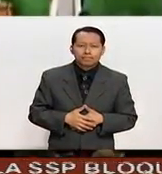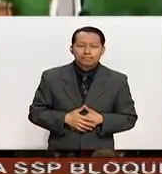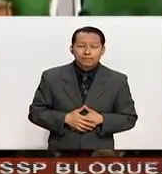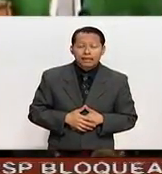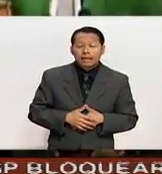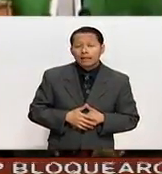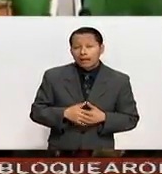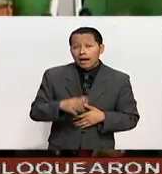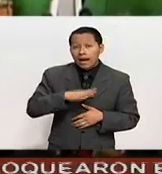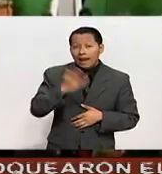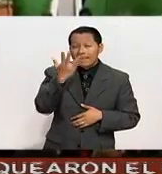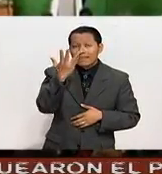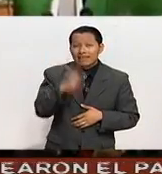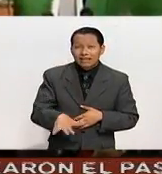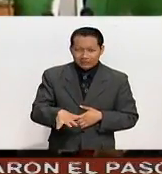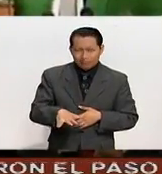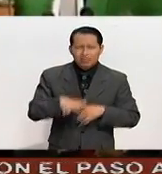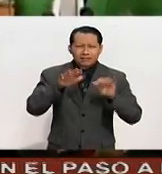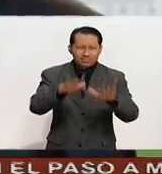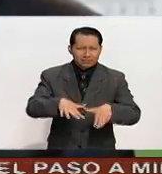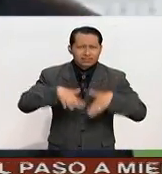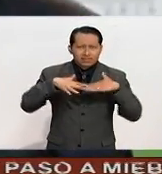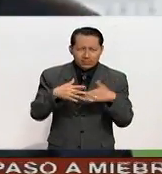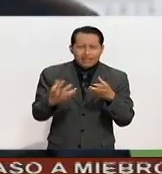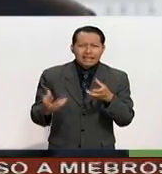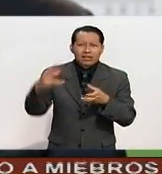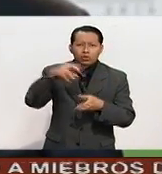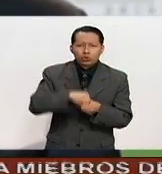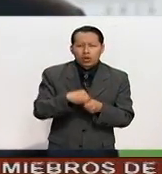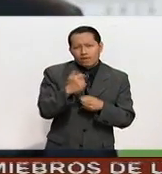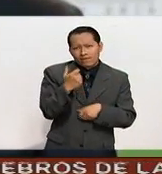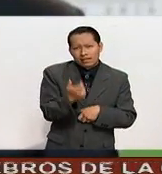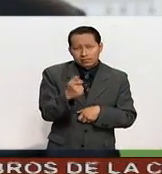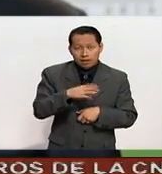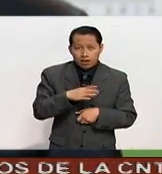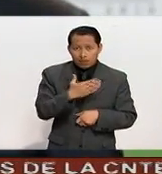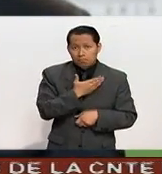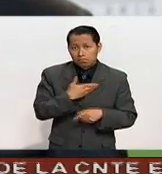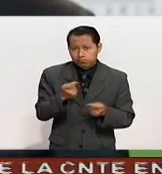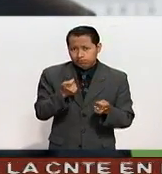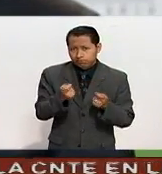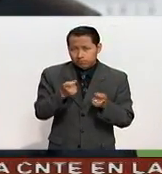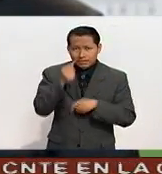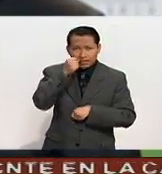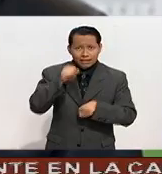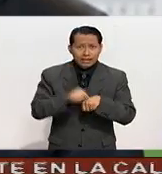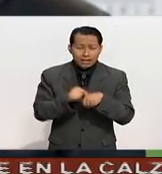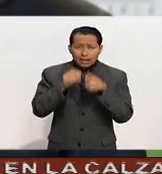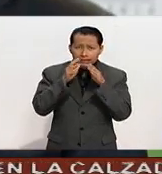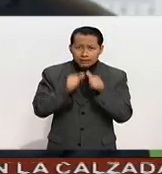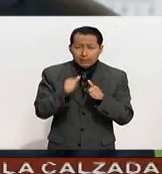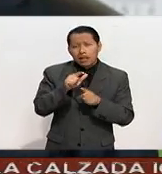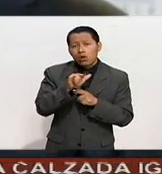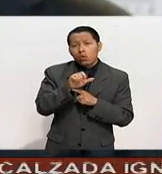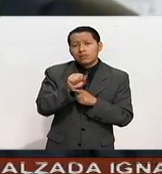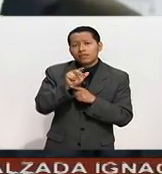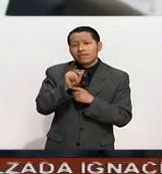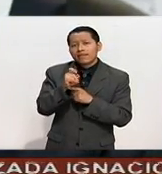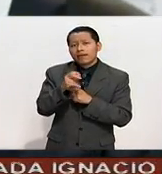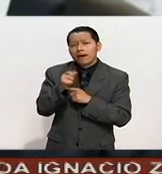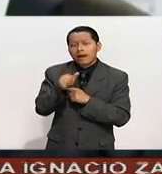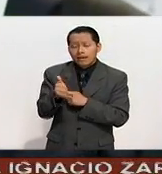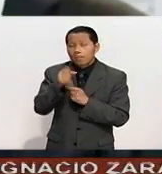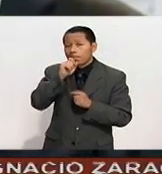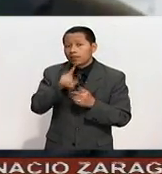En el marco de la 10ª sesión del Consejo Nacional de Inclusión Financiera, que estuvo presidida por el secretario de Hacienda, Luis Videgaray, se aprobó la